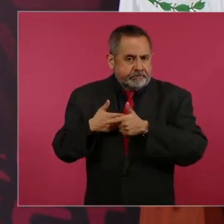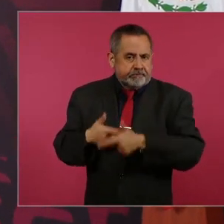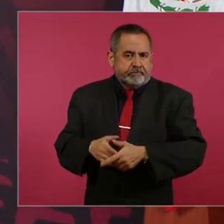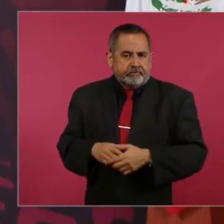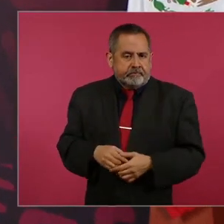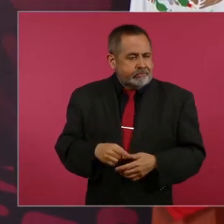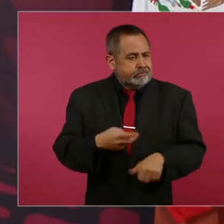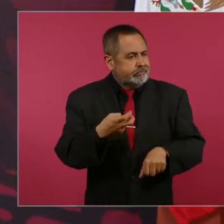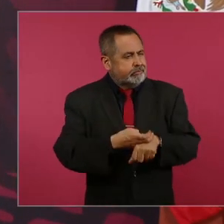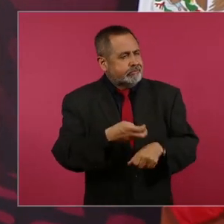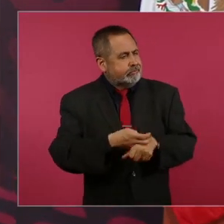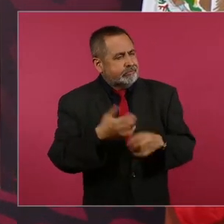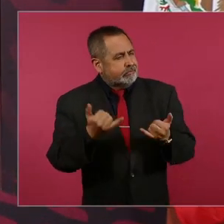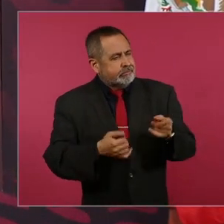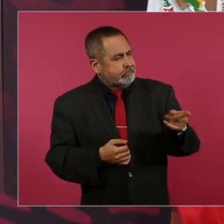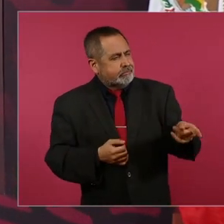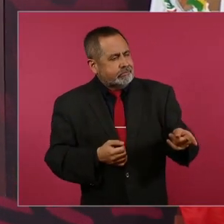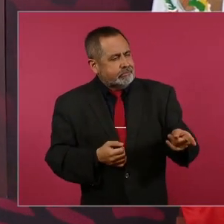intolerancias,